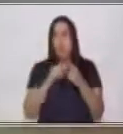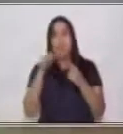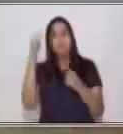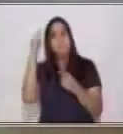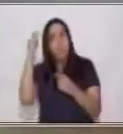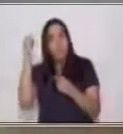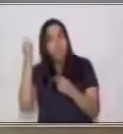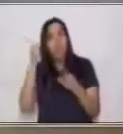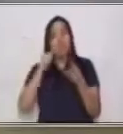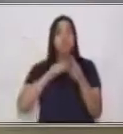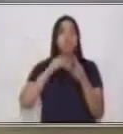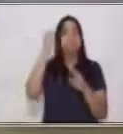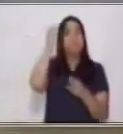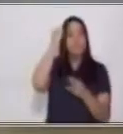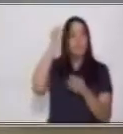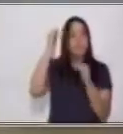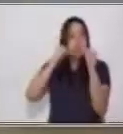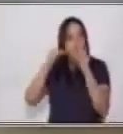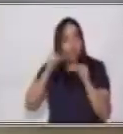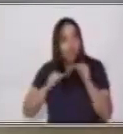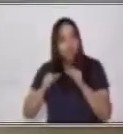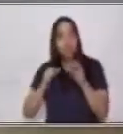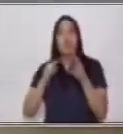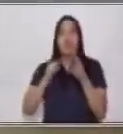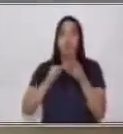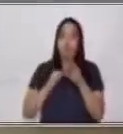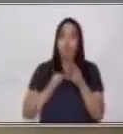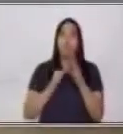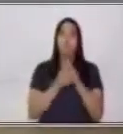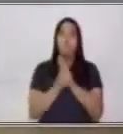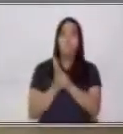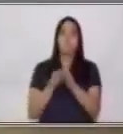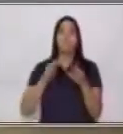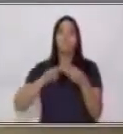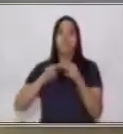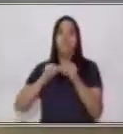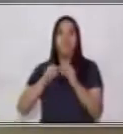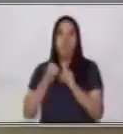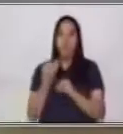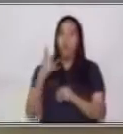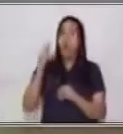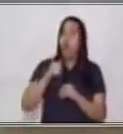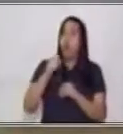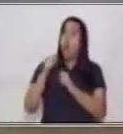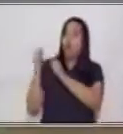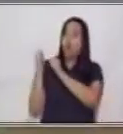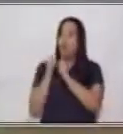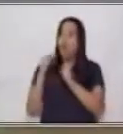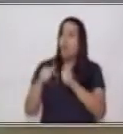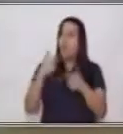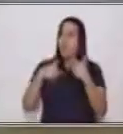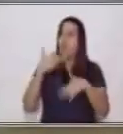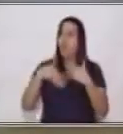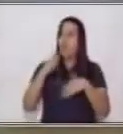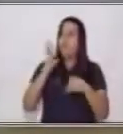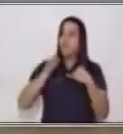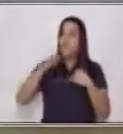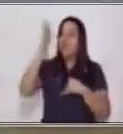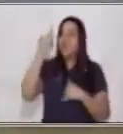para resolver un sistema de ecuaciones de 3×3 del área de matemática para el grado de quinto